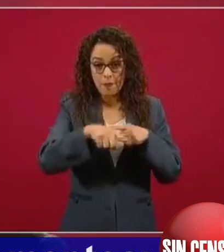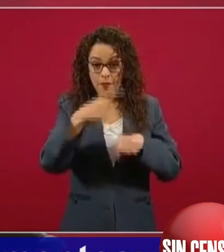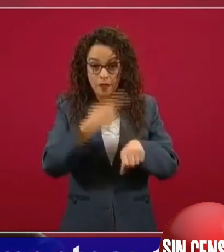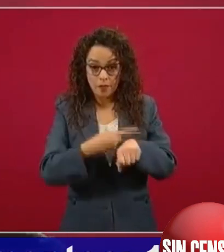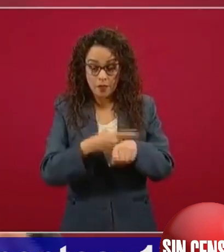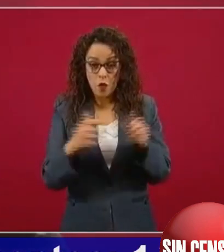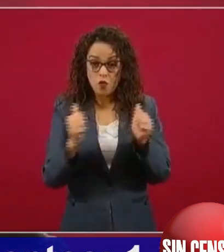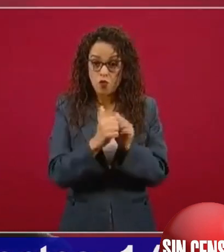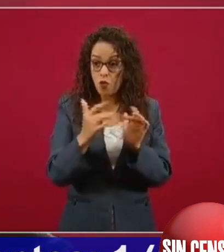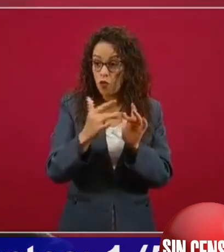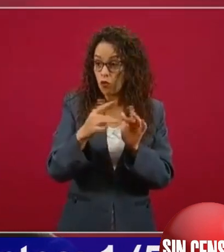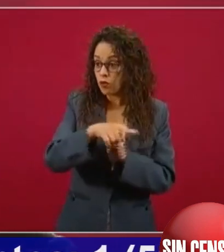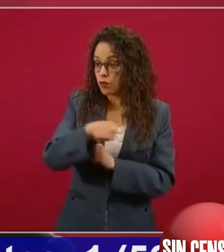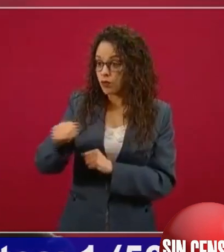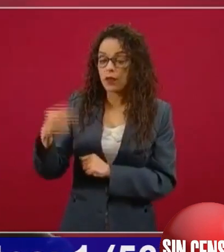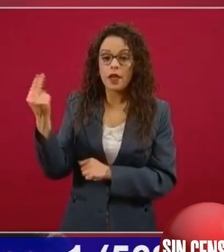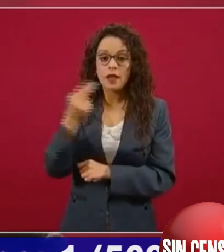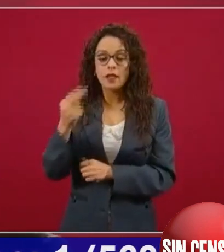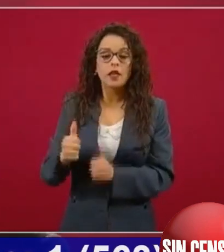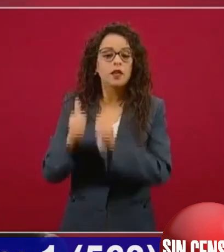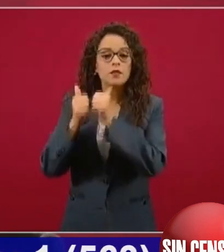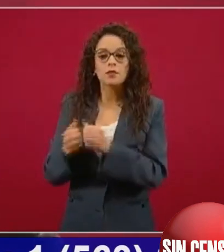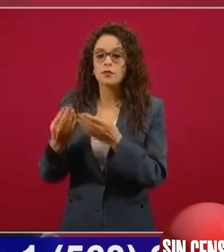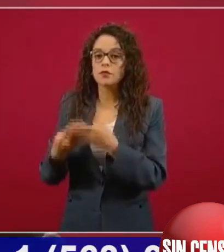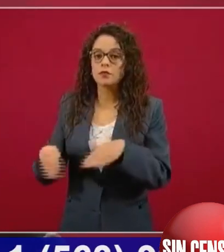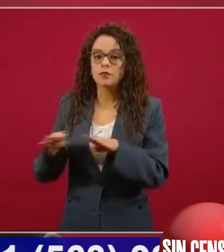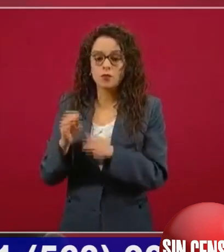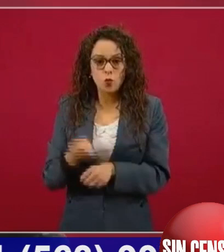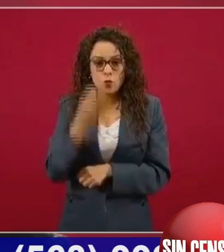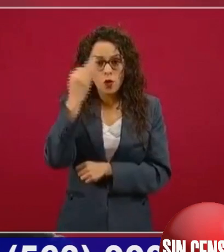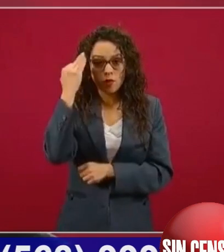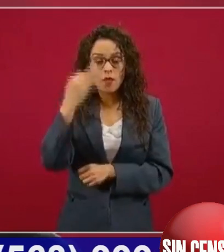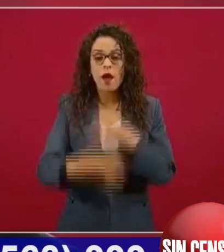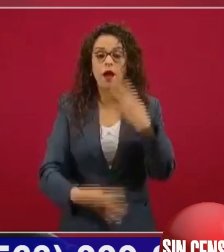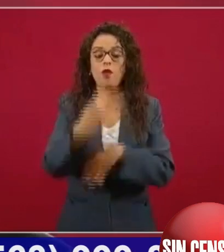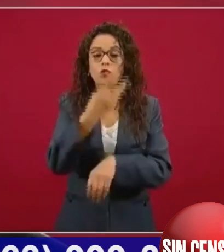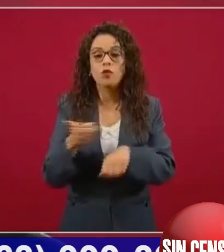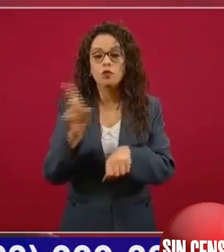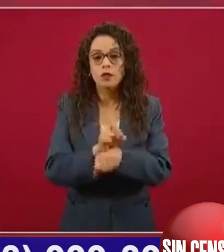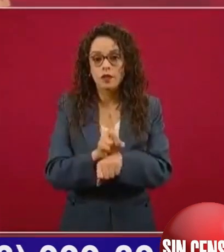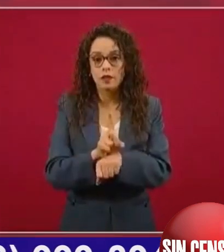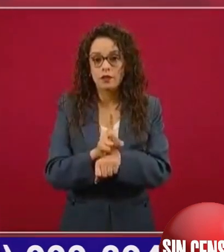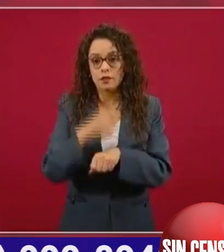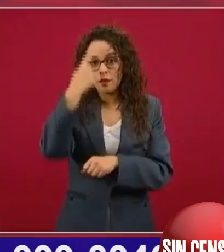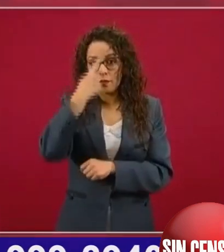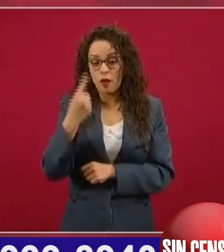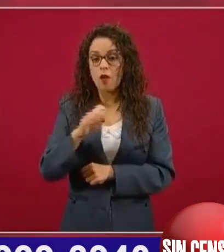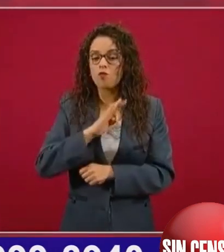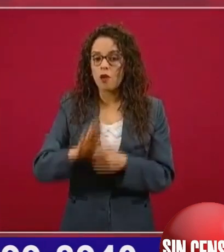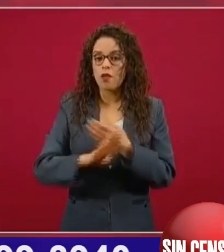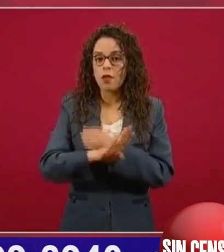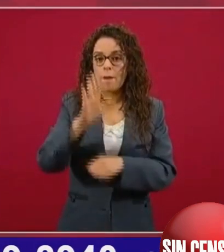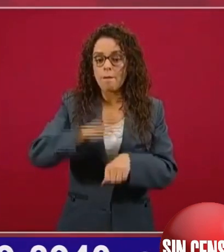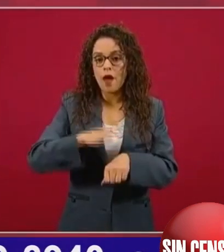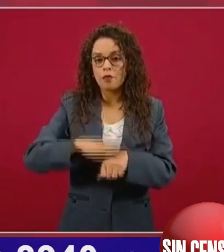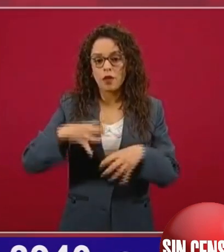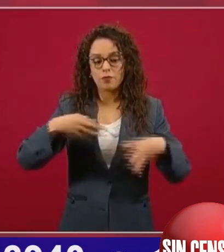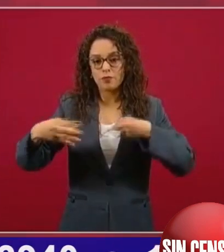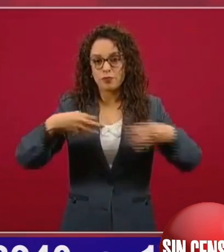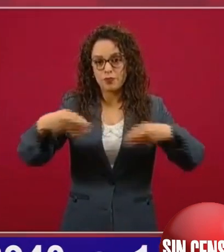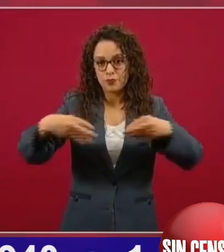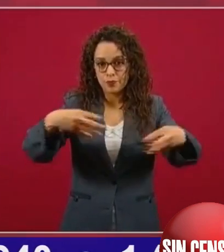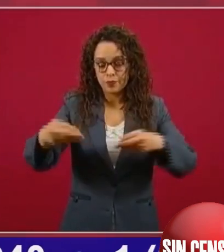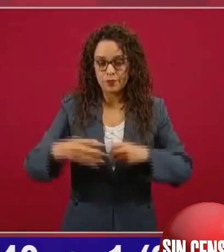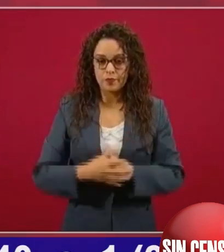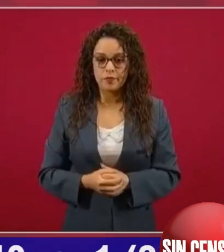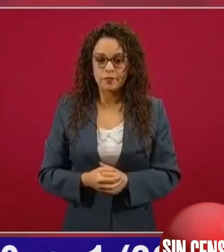sus contactos permanezcan en aislamiento 14 días para evitar la cadena de transmisión. Cuando